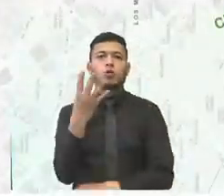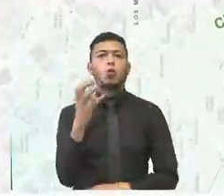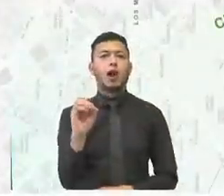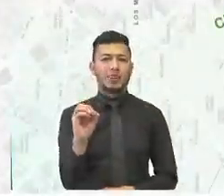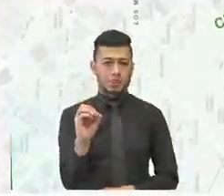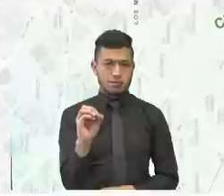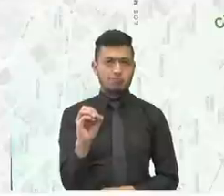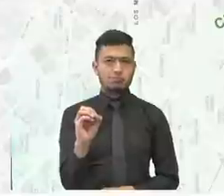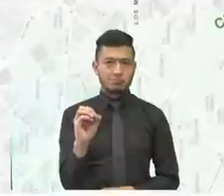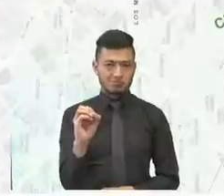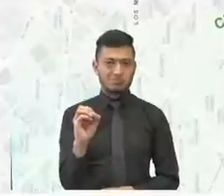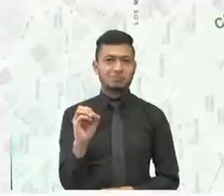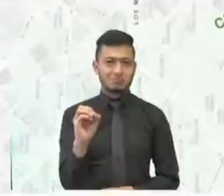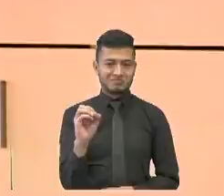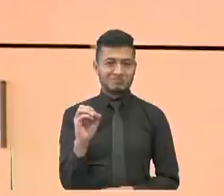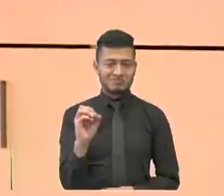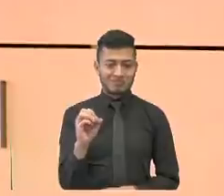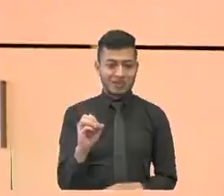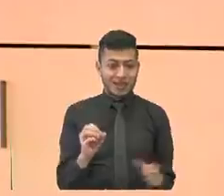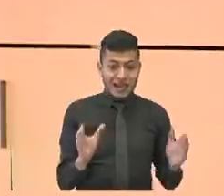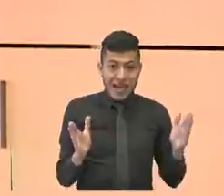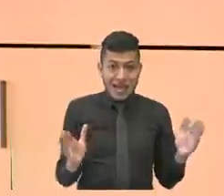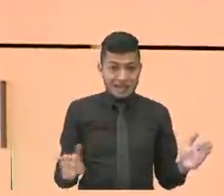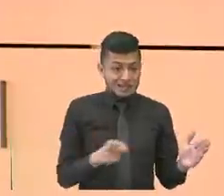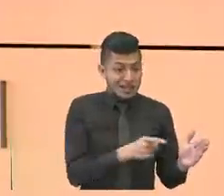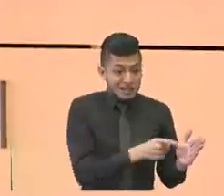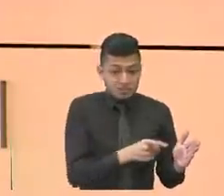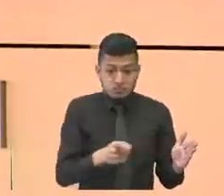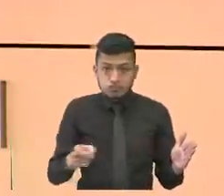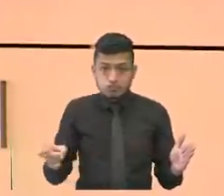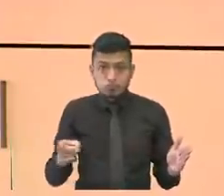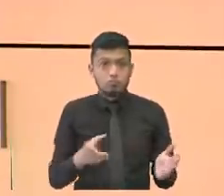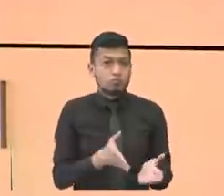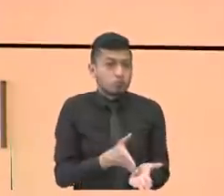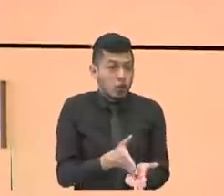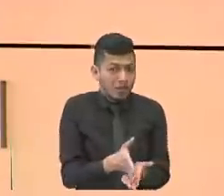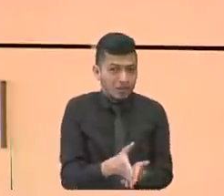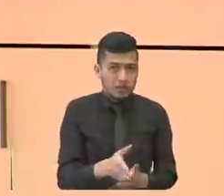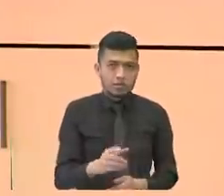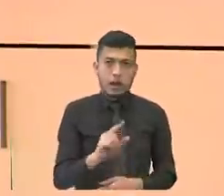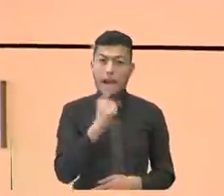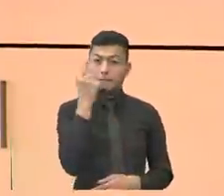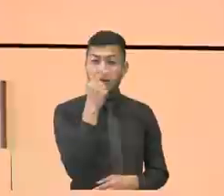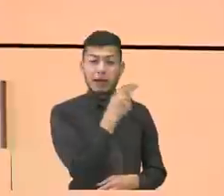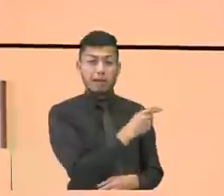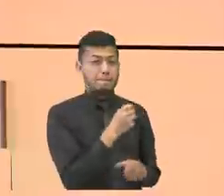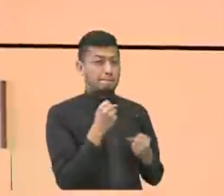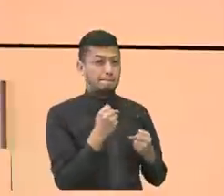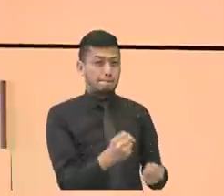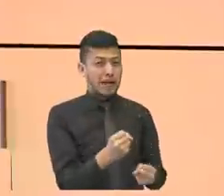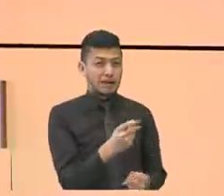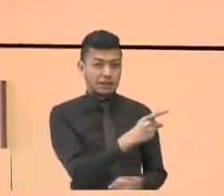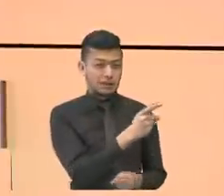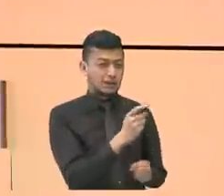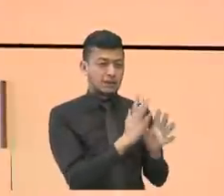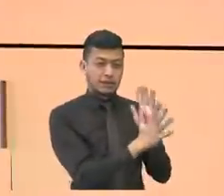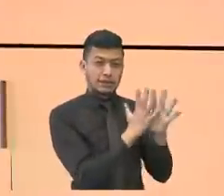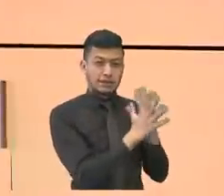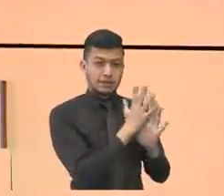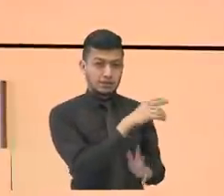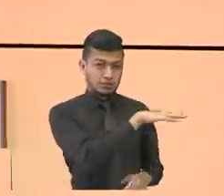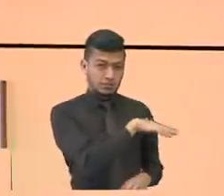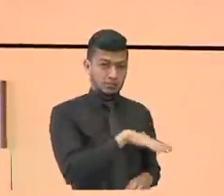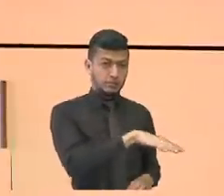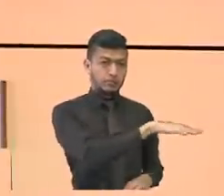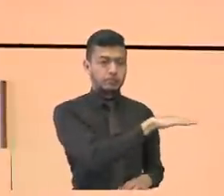donde sigue, continúa, no tanto como en la primera, no tanto como en la de la Candelaria, digamos, pero